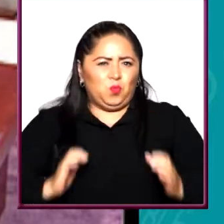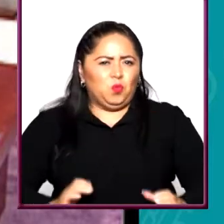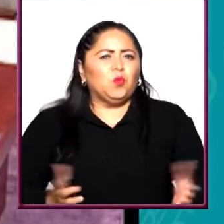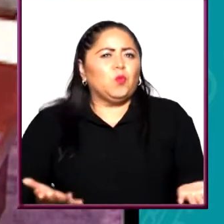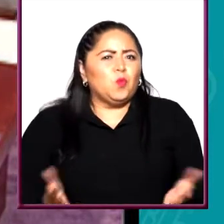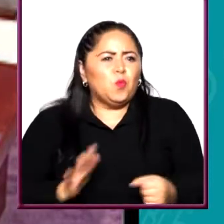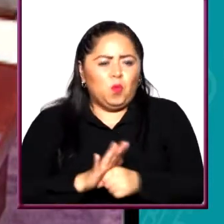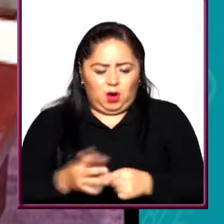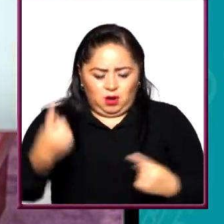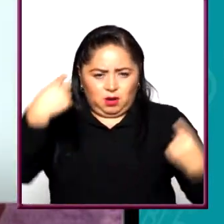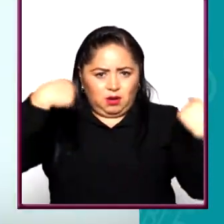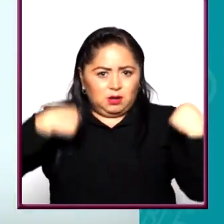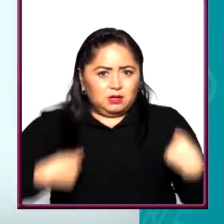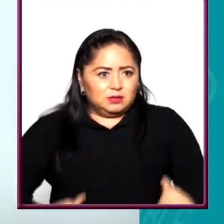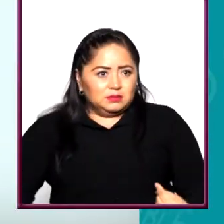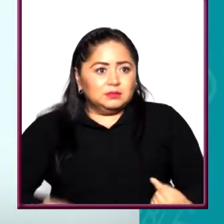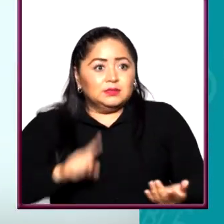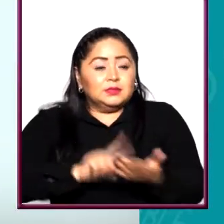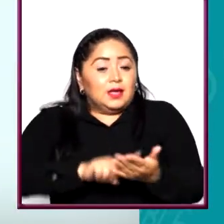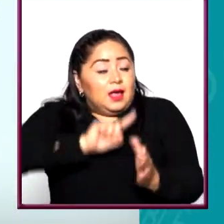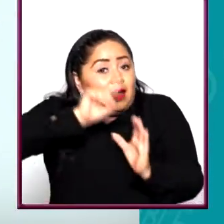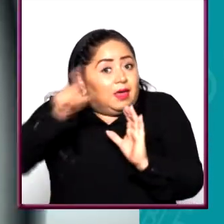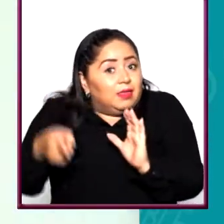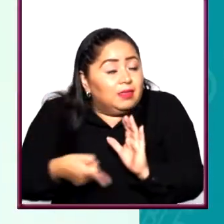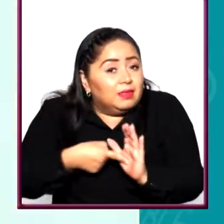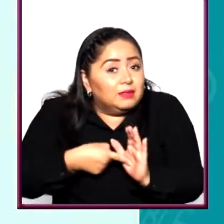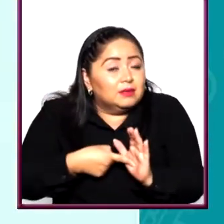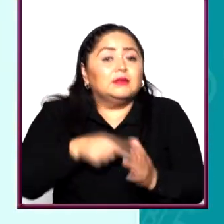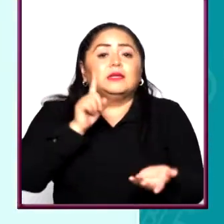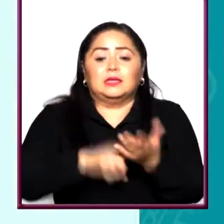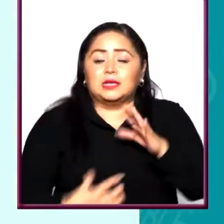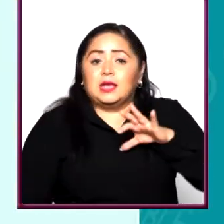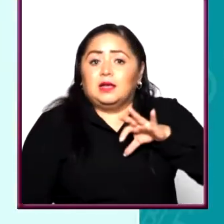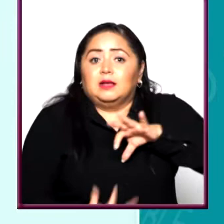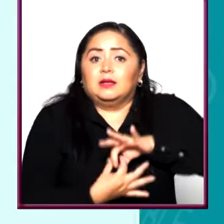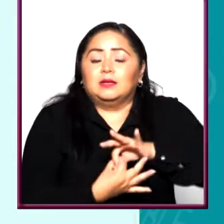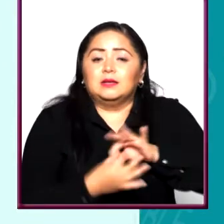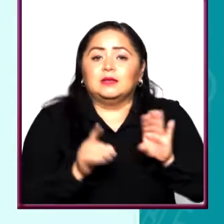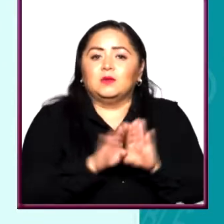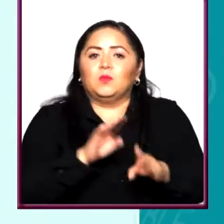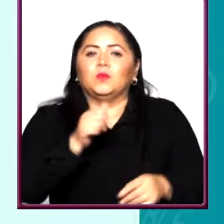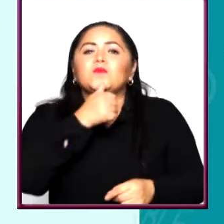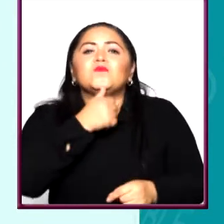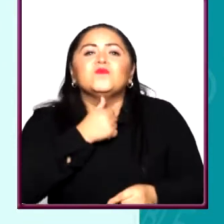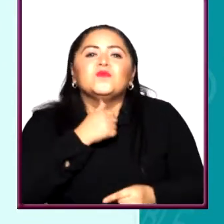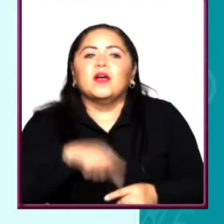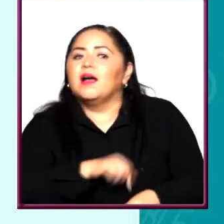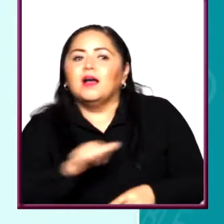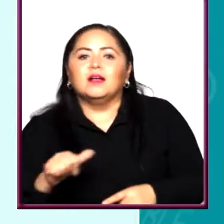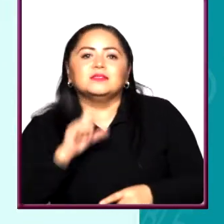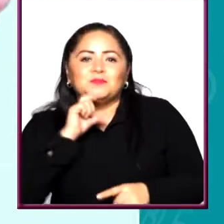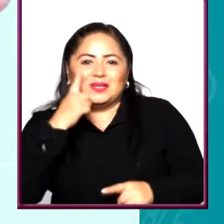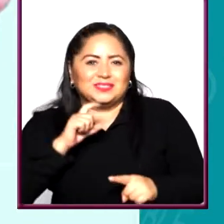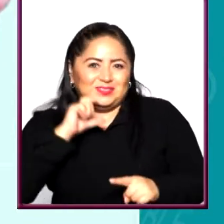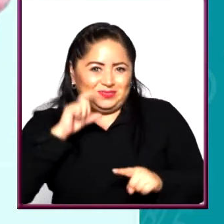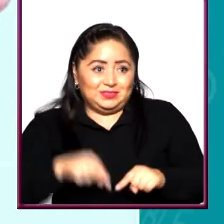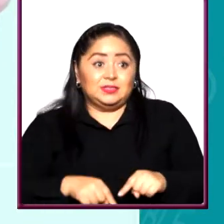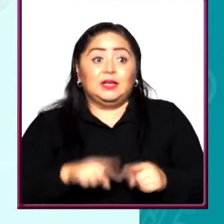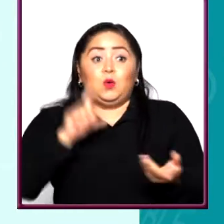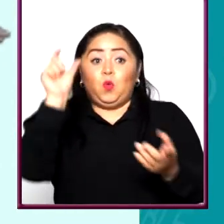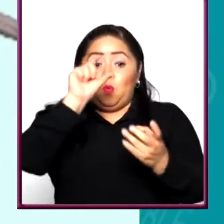femenino? Estos son los órganos internos, los cuales están conectados por medio del canal vaginal a los órganos